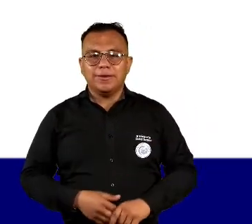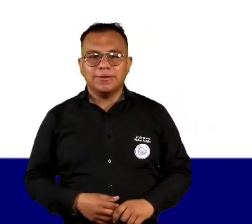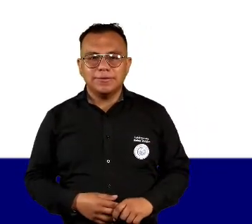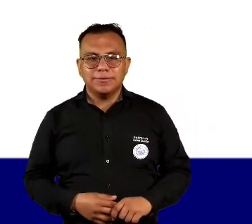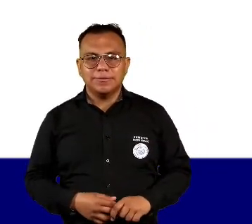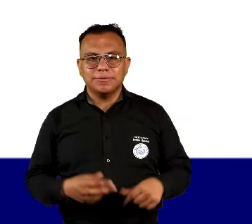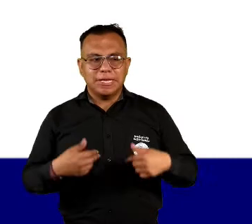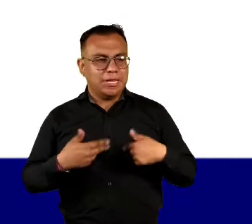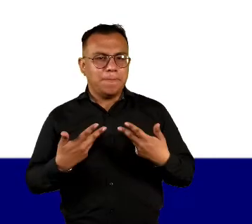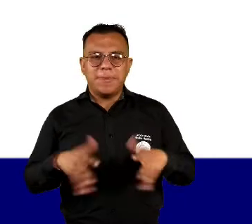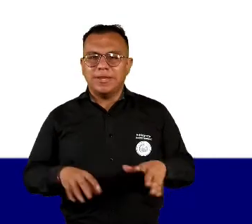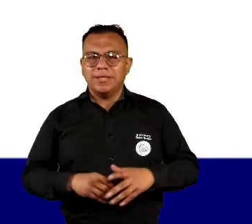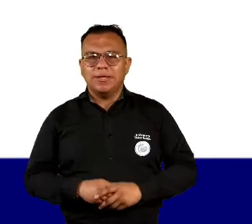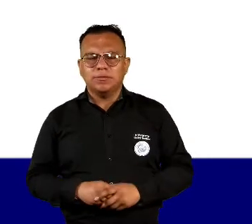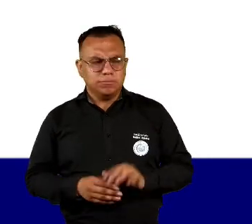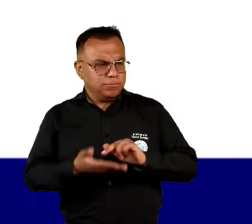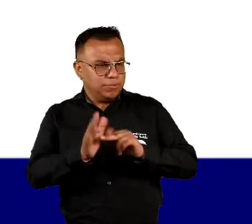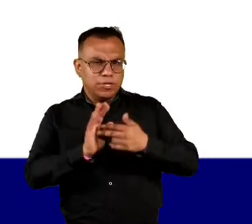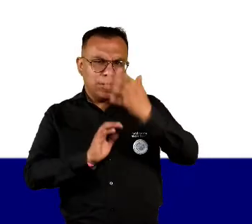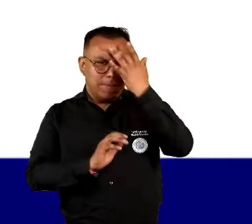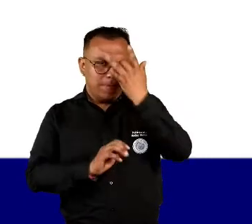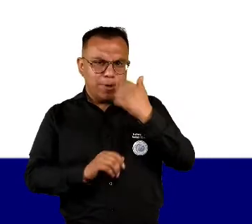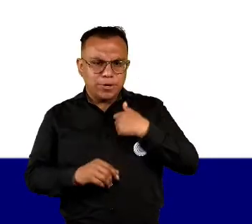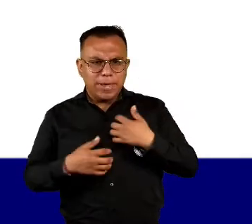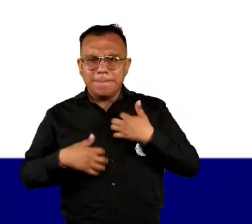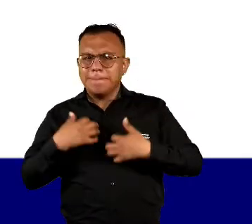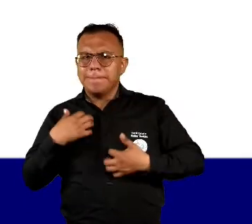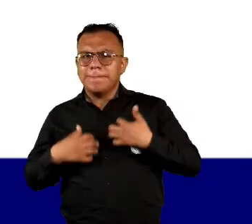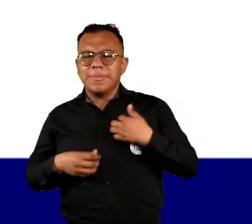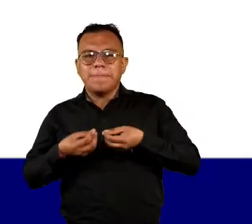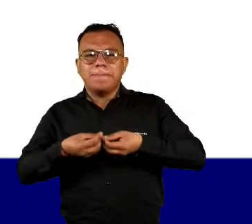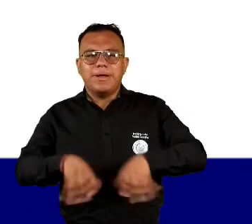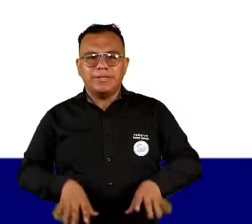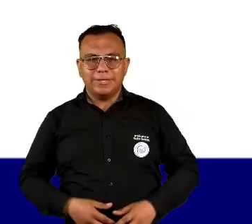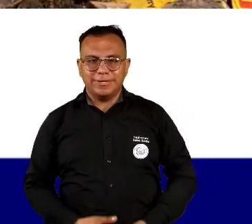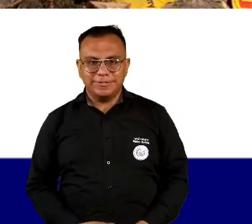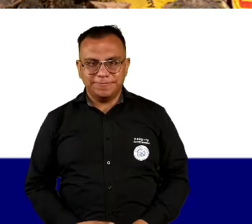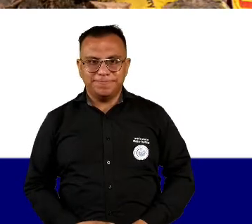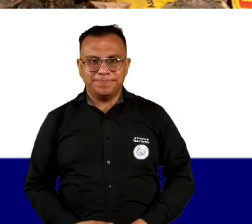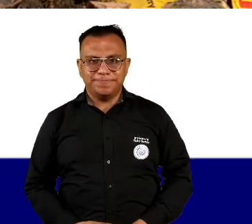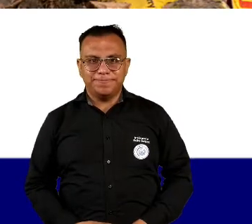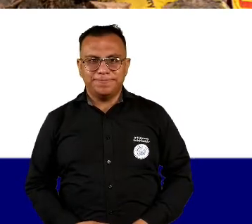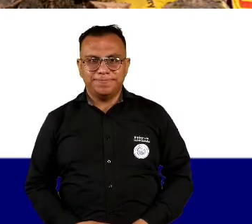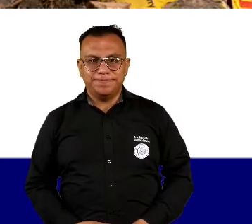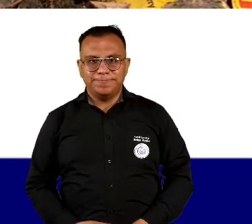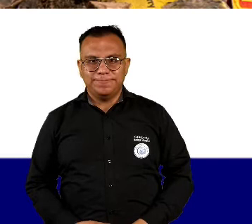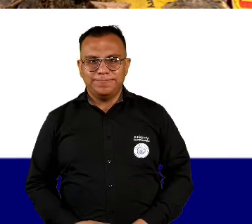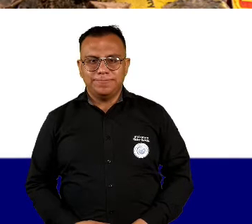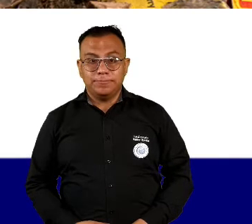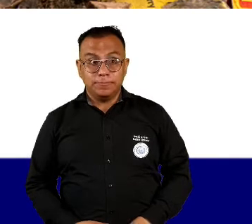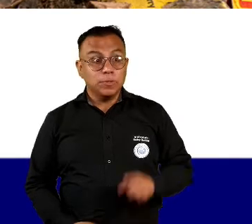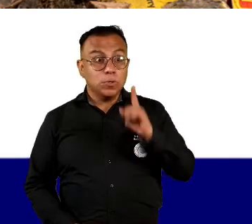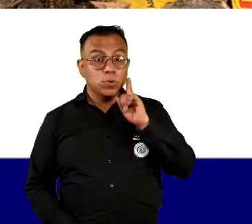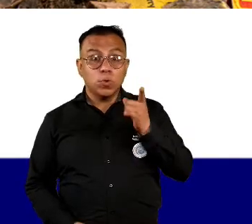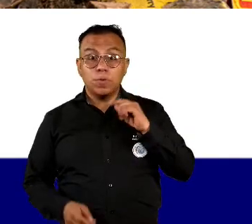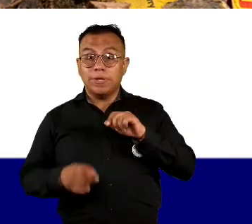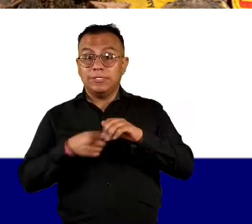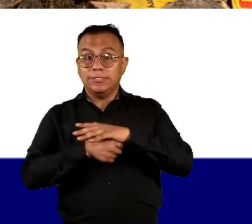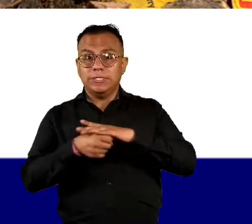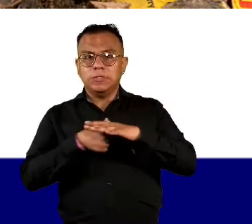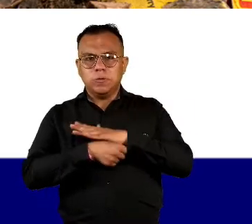el fracaso porque siempre nuestro mayor temor es el fracaso aquí hay dos casos